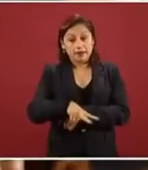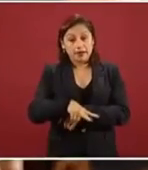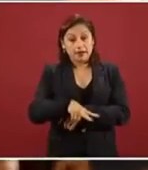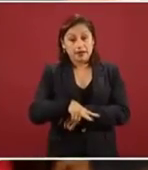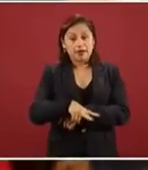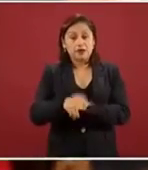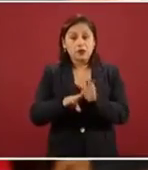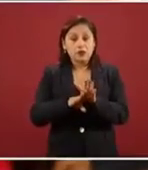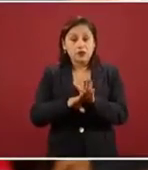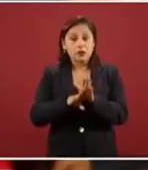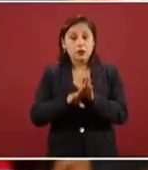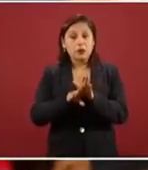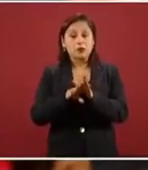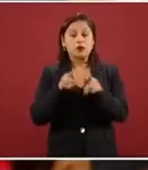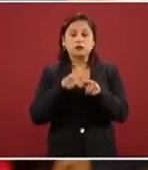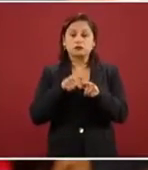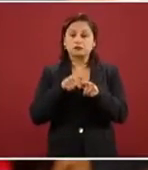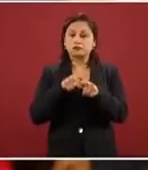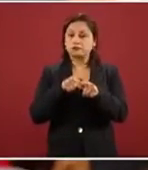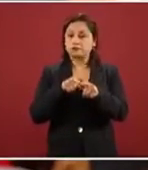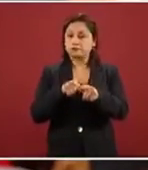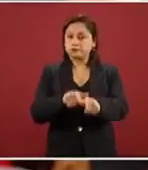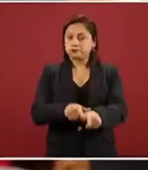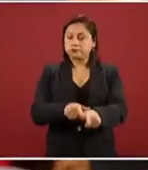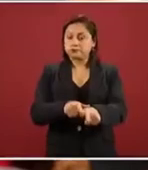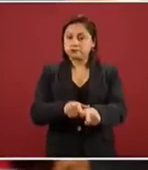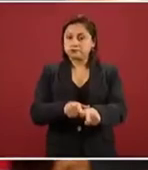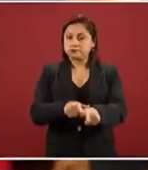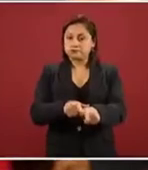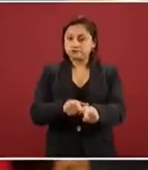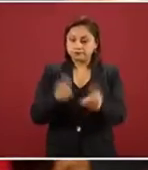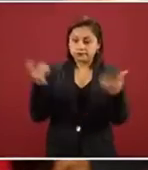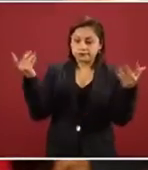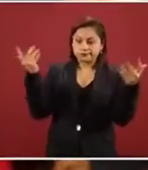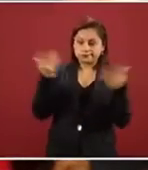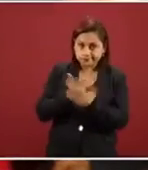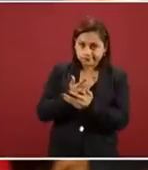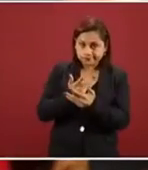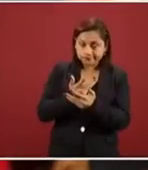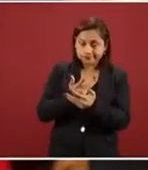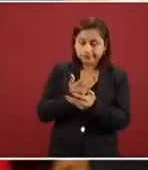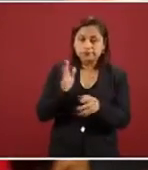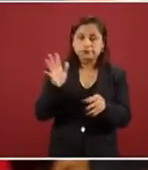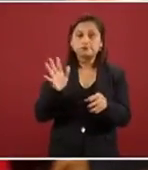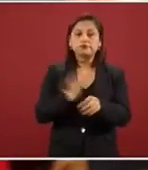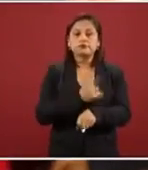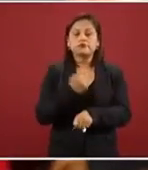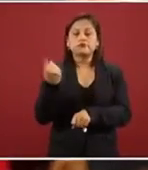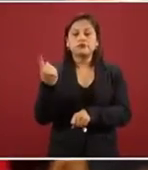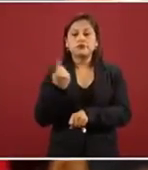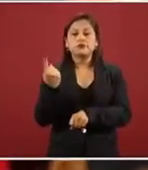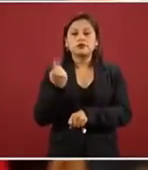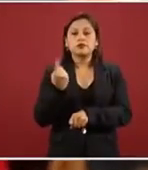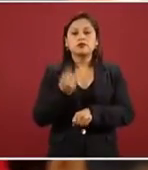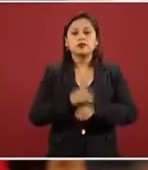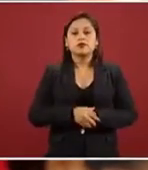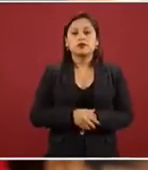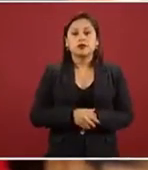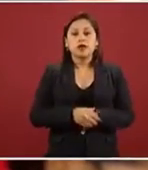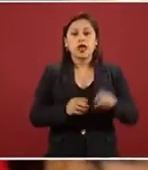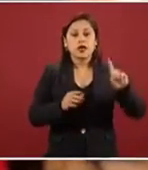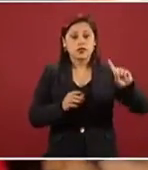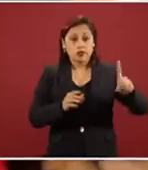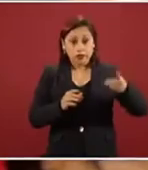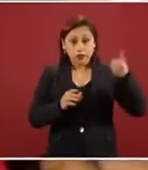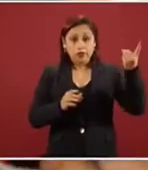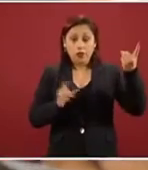crecimiento estable. Sorprende, como decíamos, la fortaleza del peso frente al